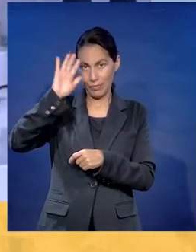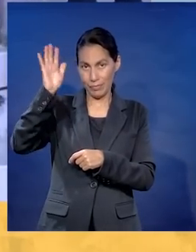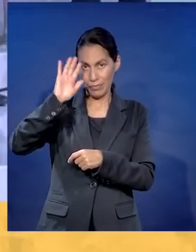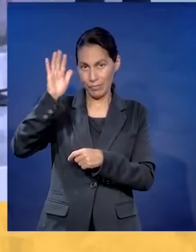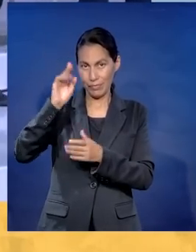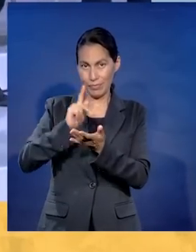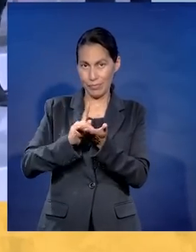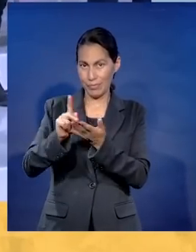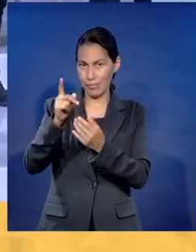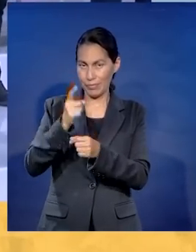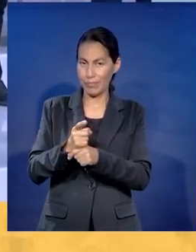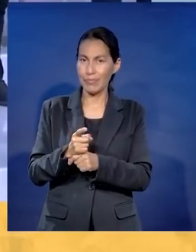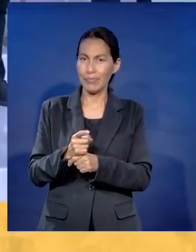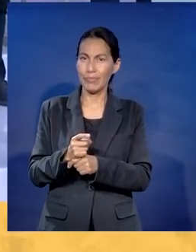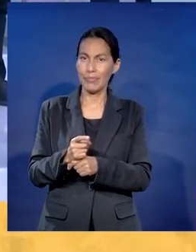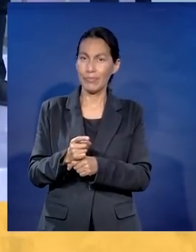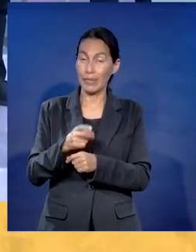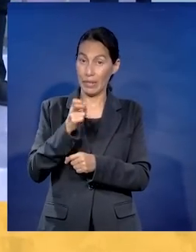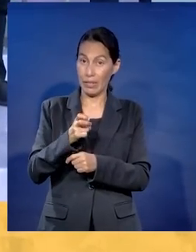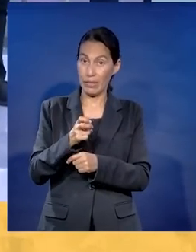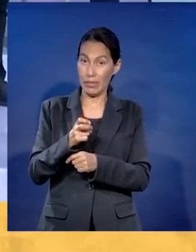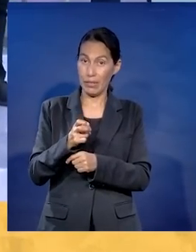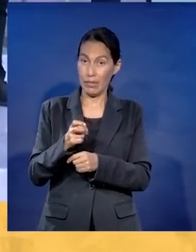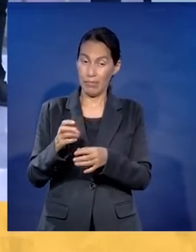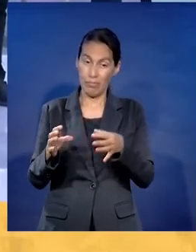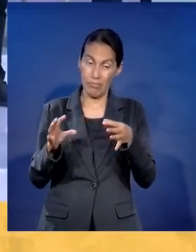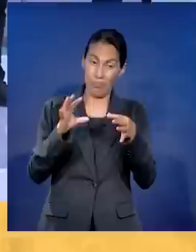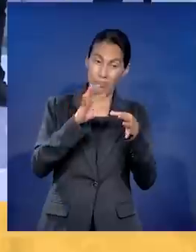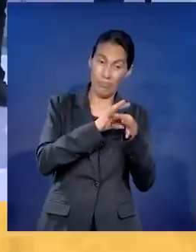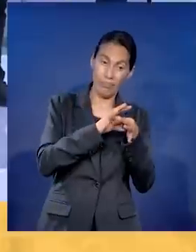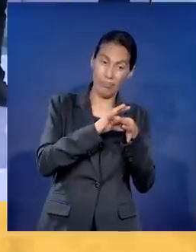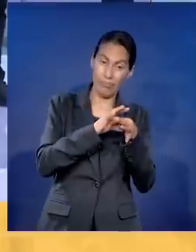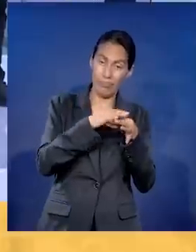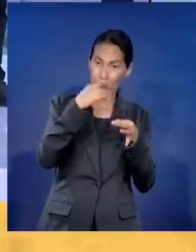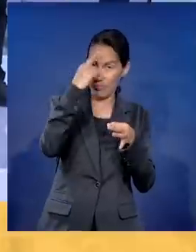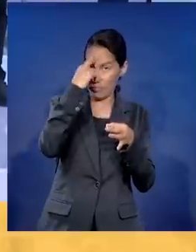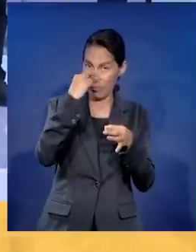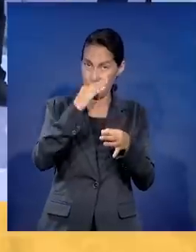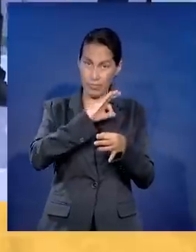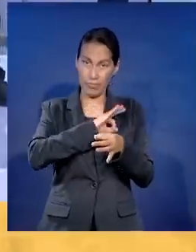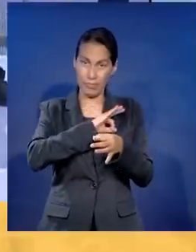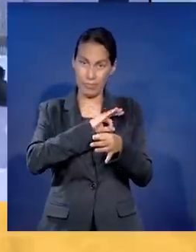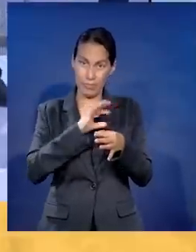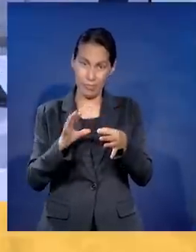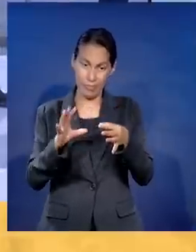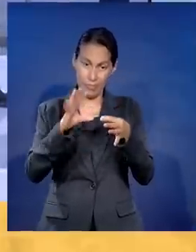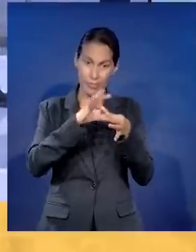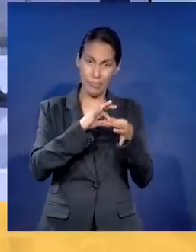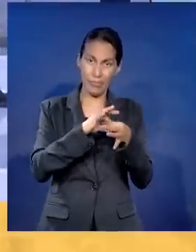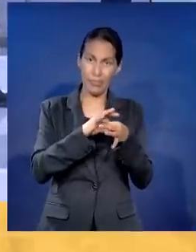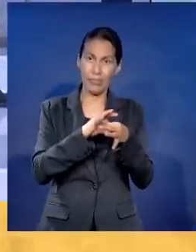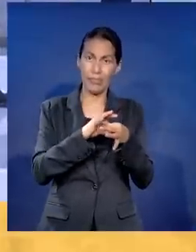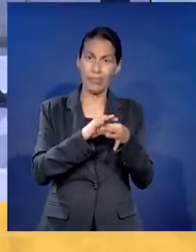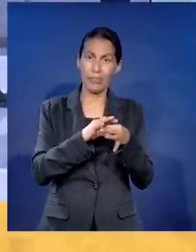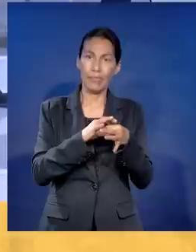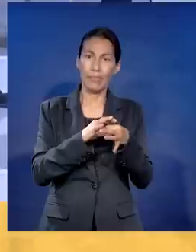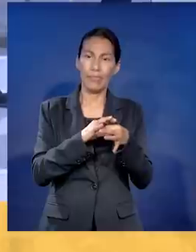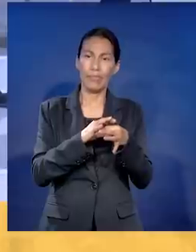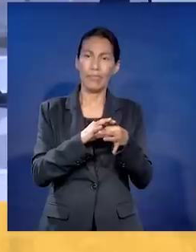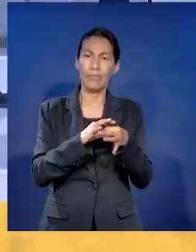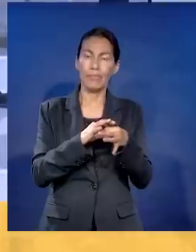la voluntad Díganle o la voluntad la voluntad está sujeto a la razón y la fe